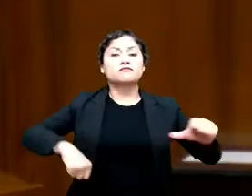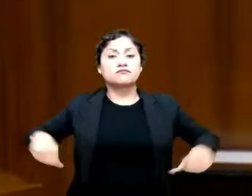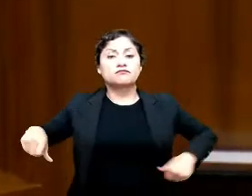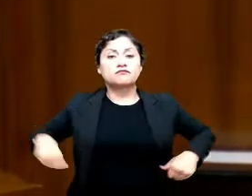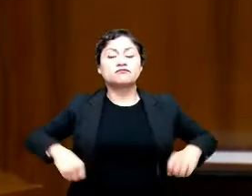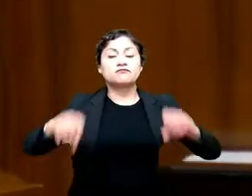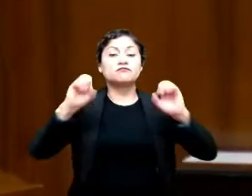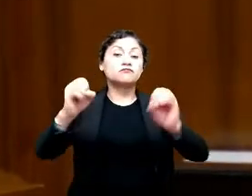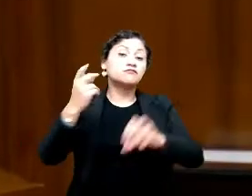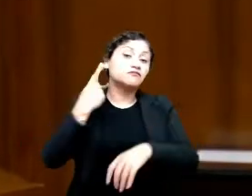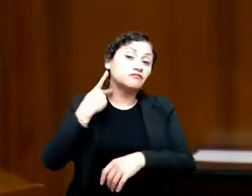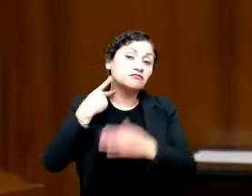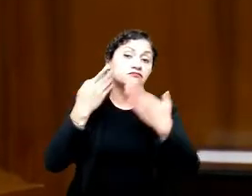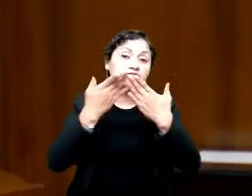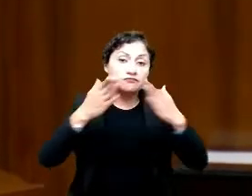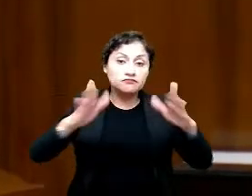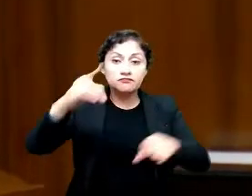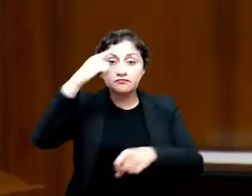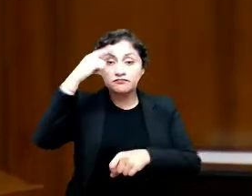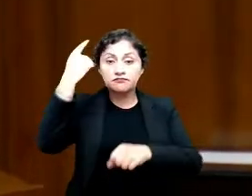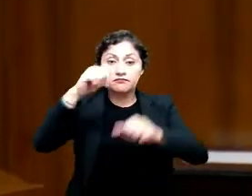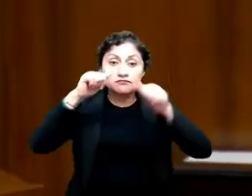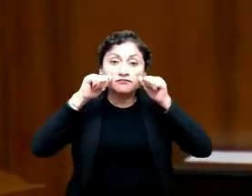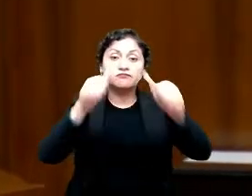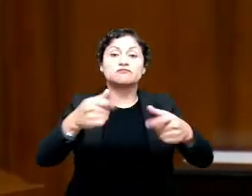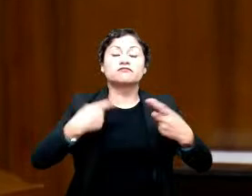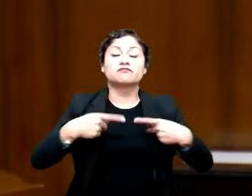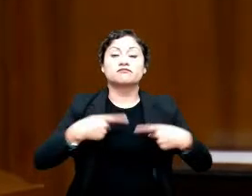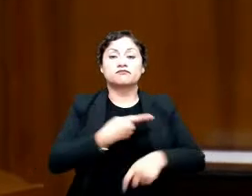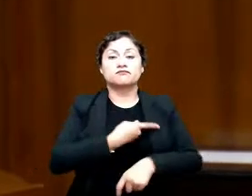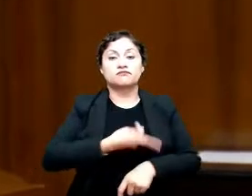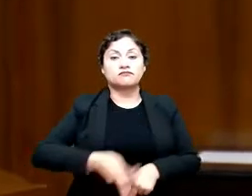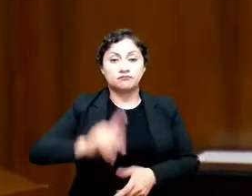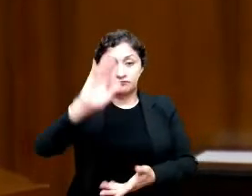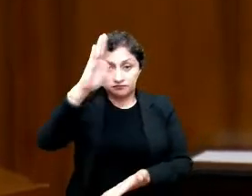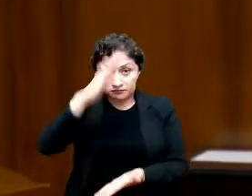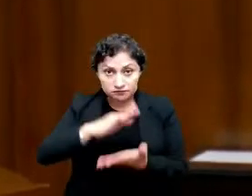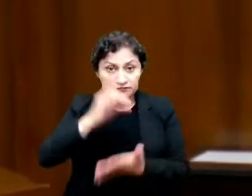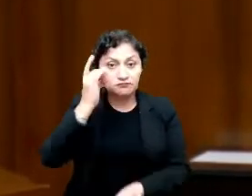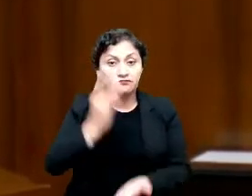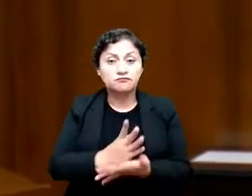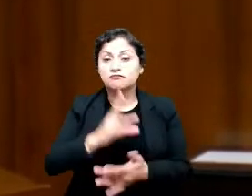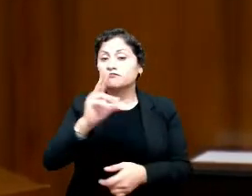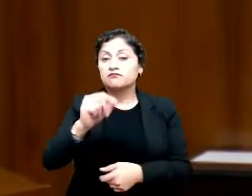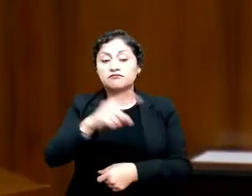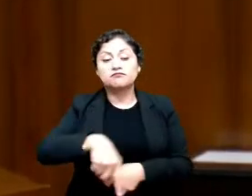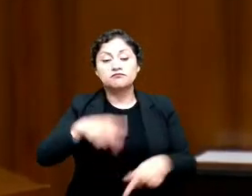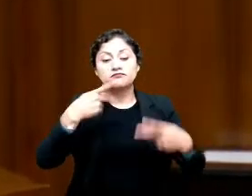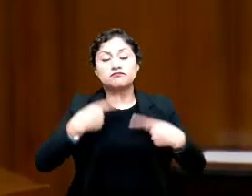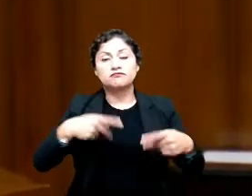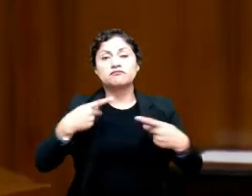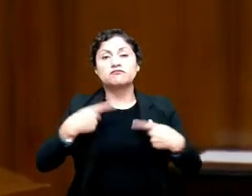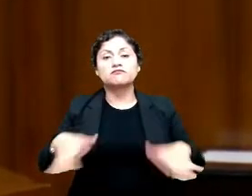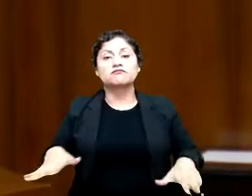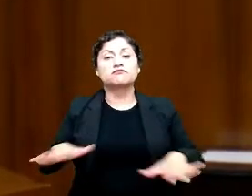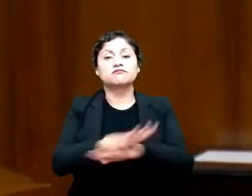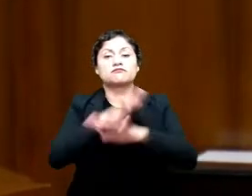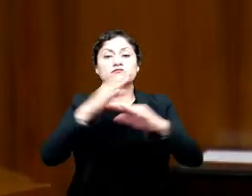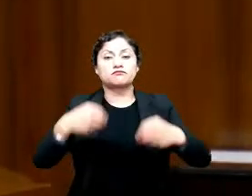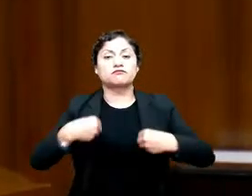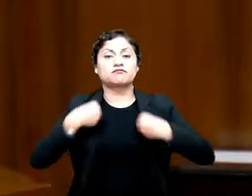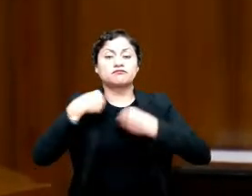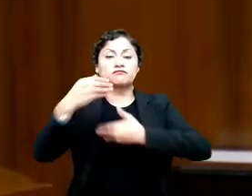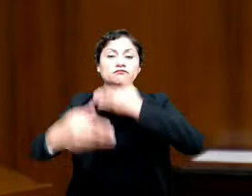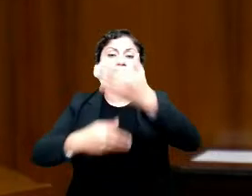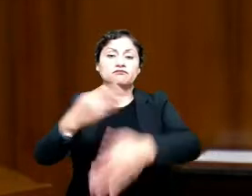solo disminuir los números de pobreza, sino para que esta población vulnerable pueda salir de dicha condición de manera